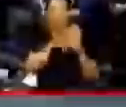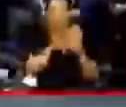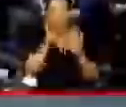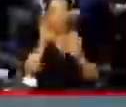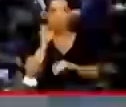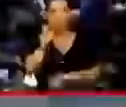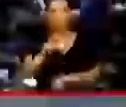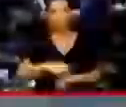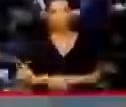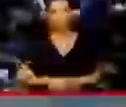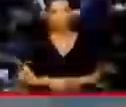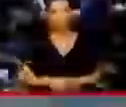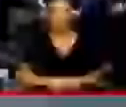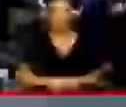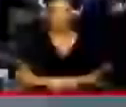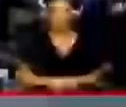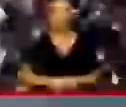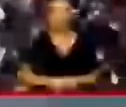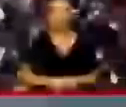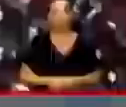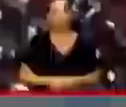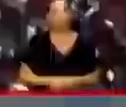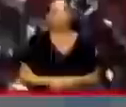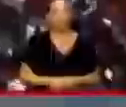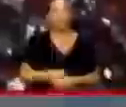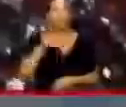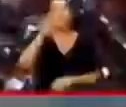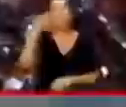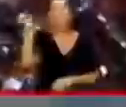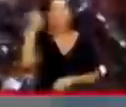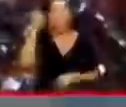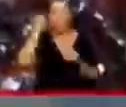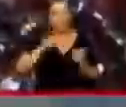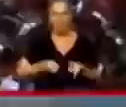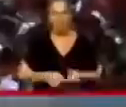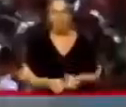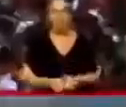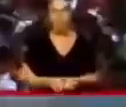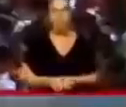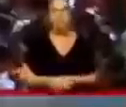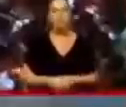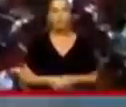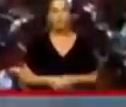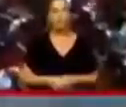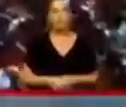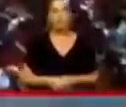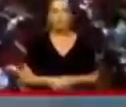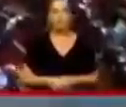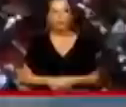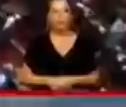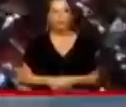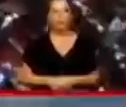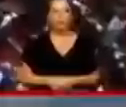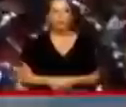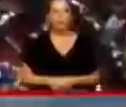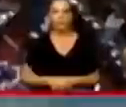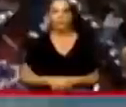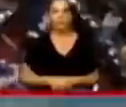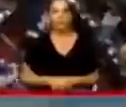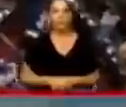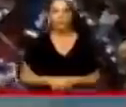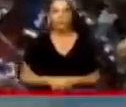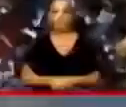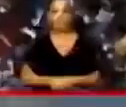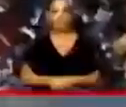problemas del déficit, los problemas de la inflación, los problemas de las reservas. Y el fondo le dicen, yo quiero estar seguro que vos vas a poder